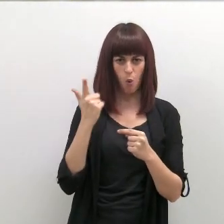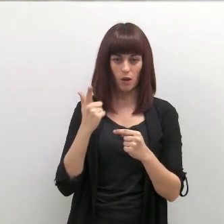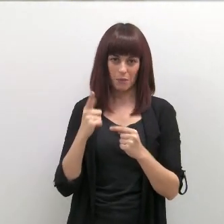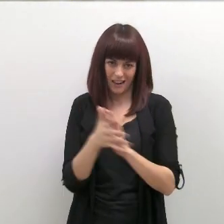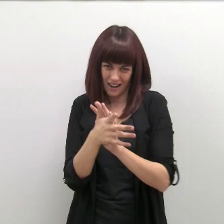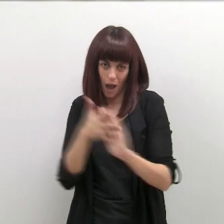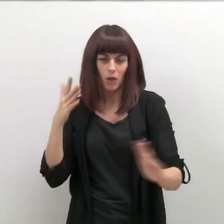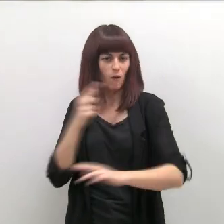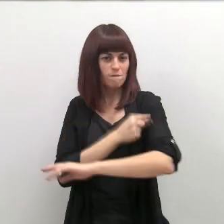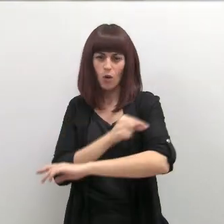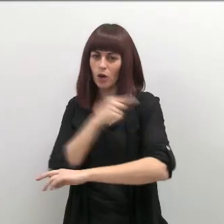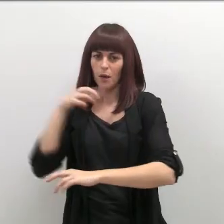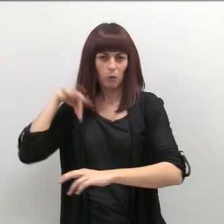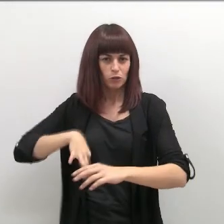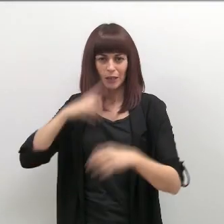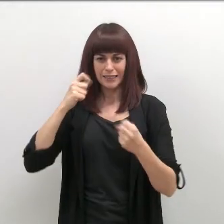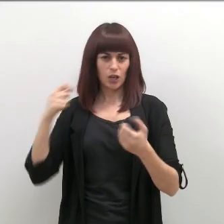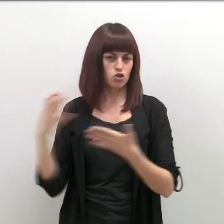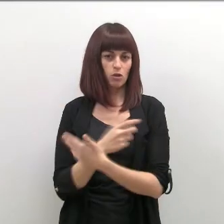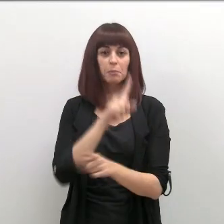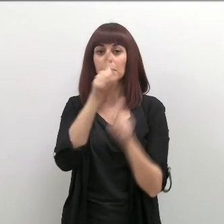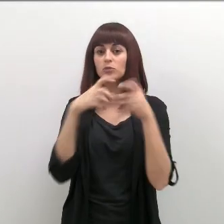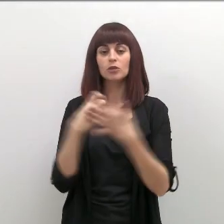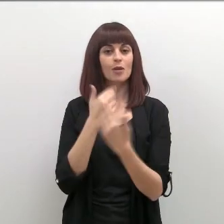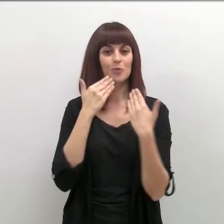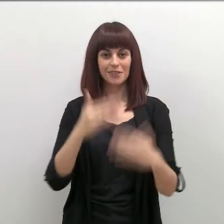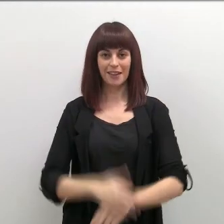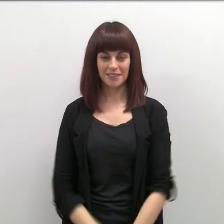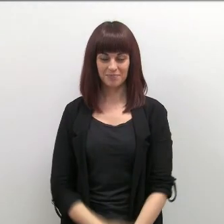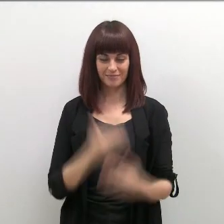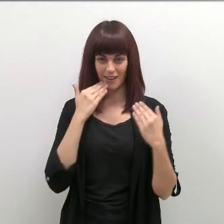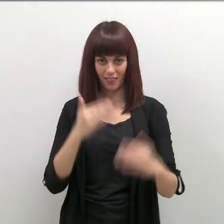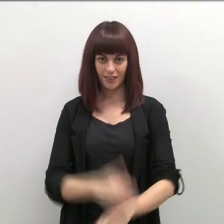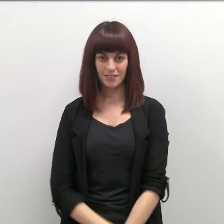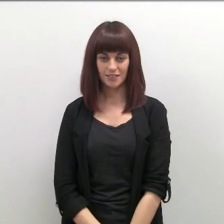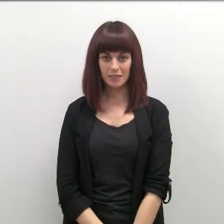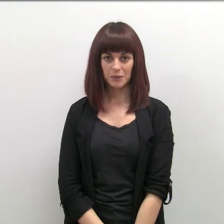en el menor tiempo posible. Son todas las preguntas. Muchas gracias. Gracias.